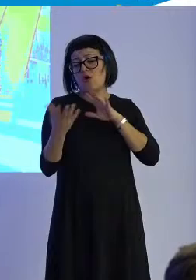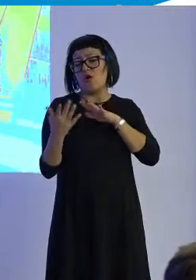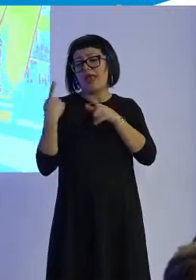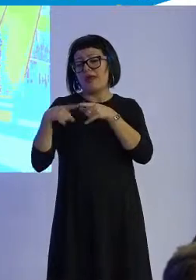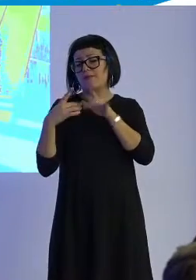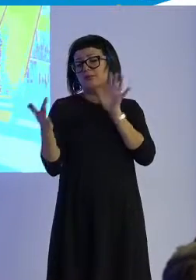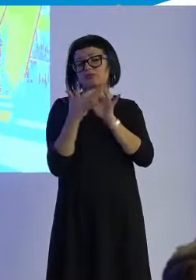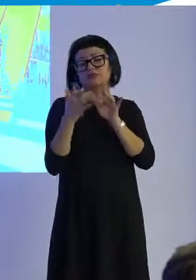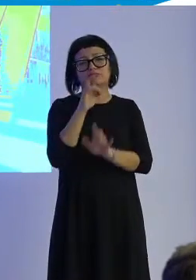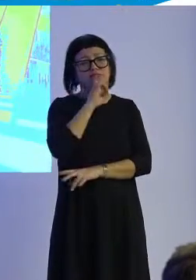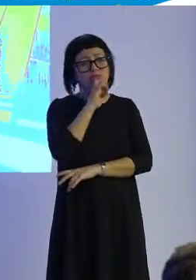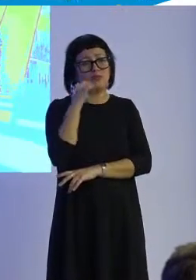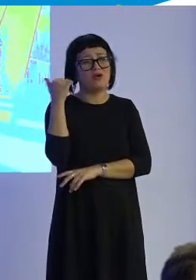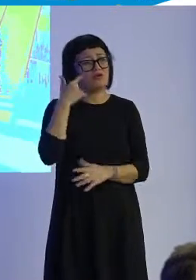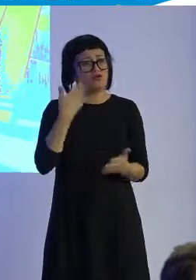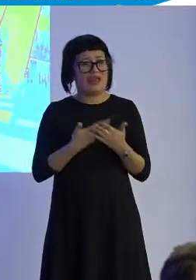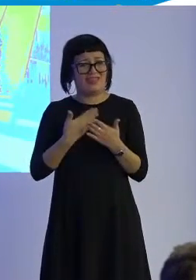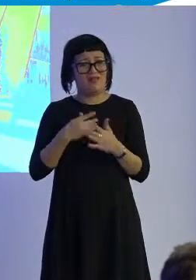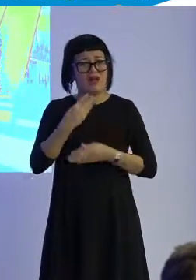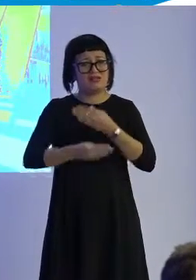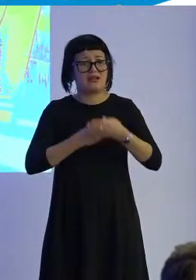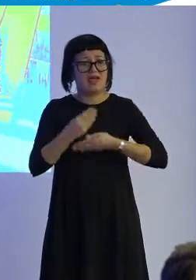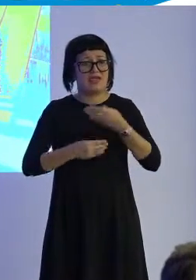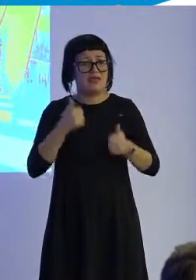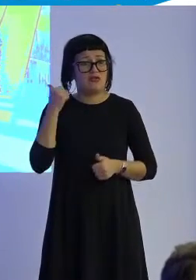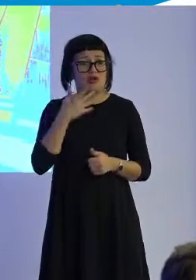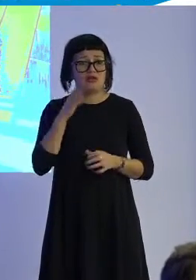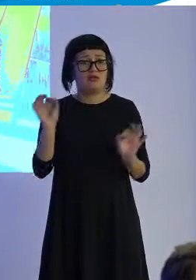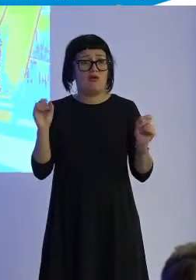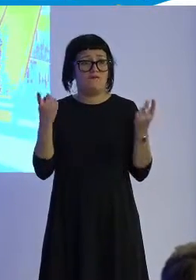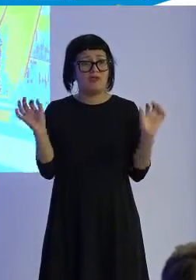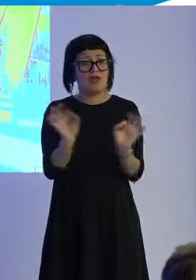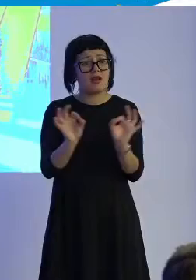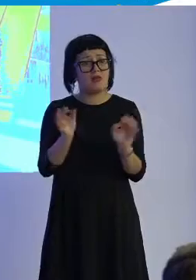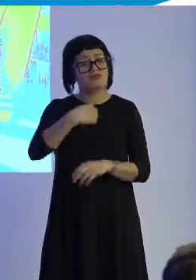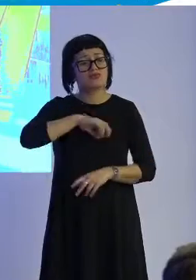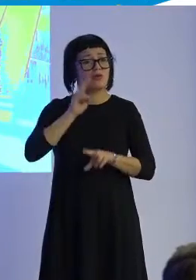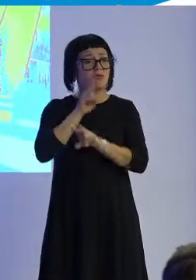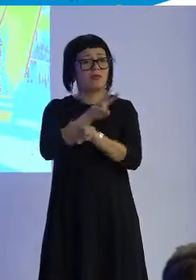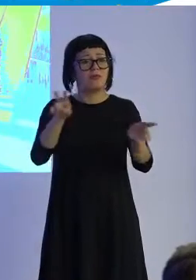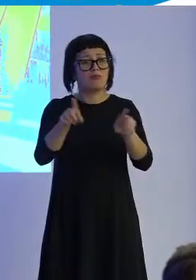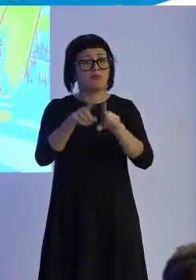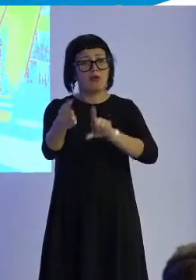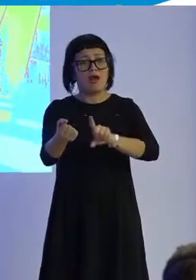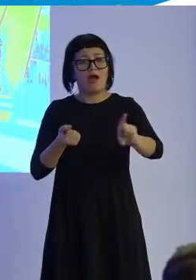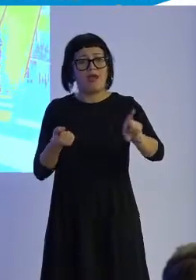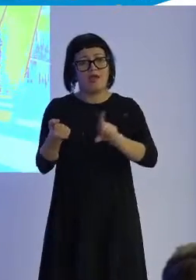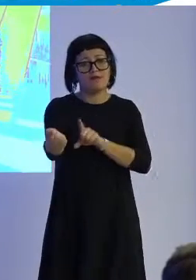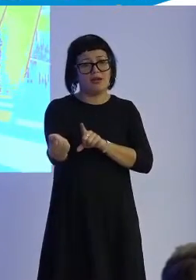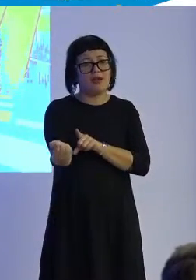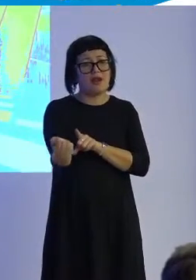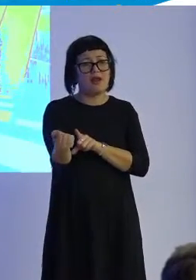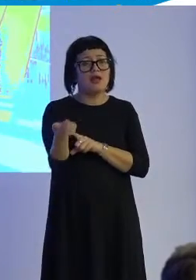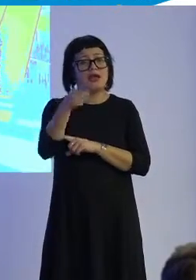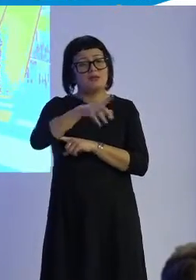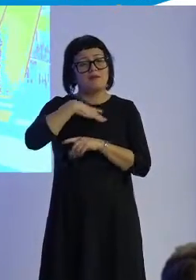elementos. Aquí en concreto esto es una demo que se está ejecutando, o sea, esto todavía no es el definitivo, y vemos cómo podemos abrir, cerrar los cajones,